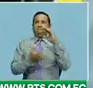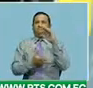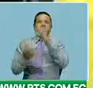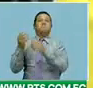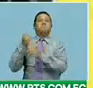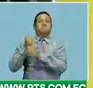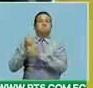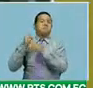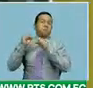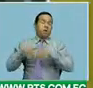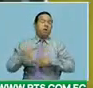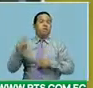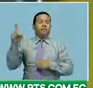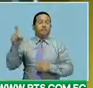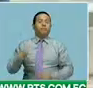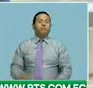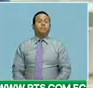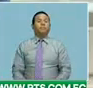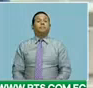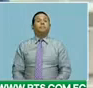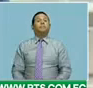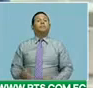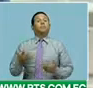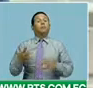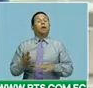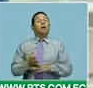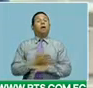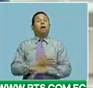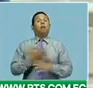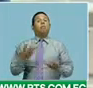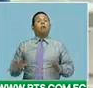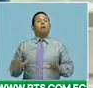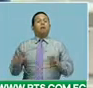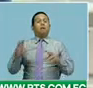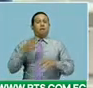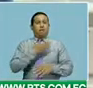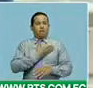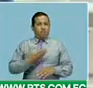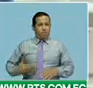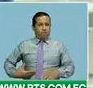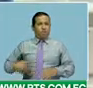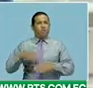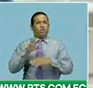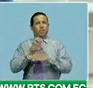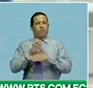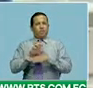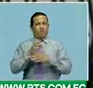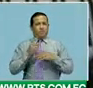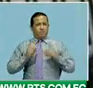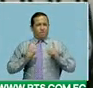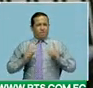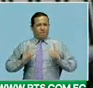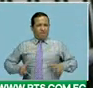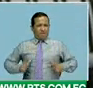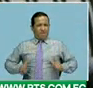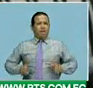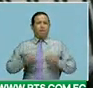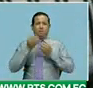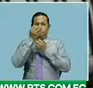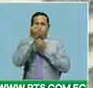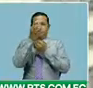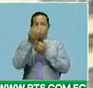país norteamericano. Así lo dio a conocer el presidente de la República, Lenín Moreno, quien aseguró que esta medida